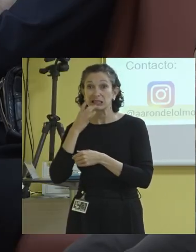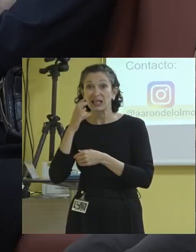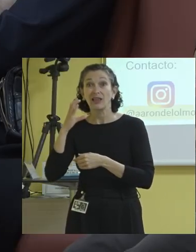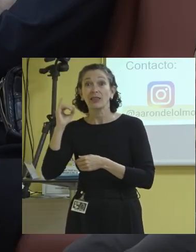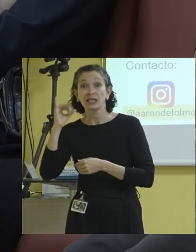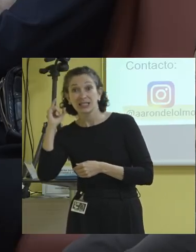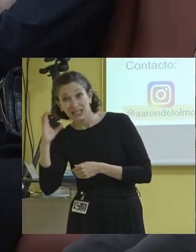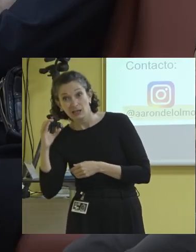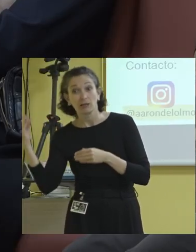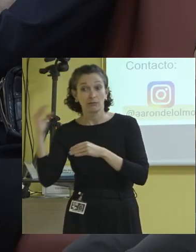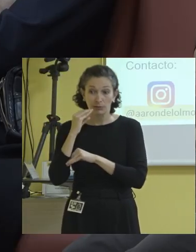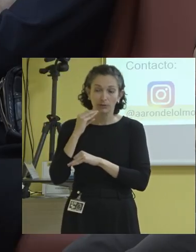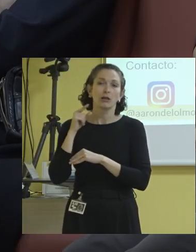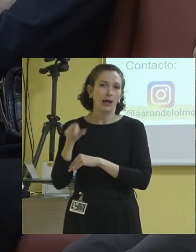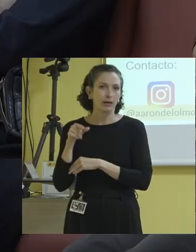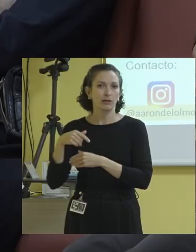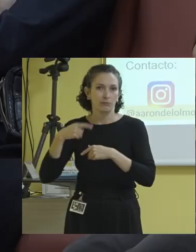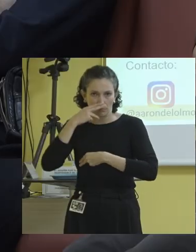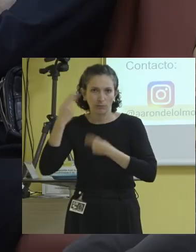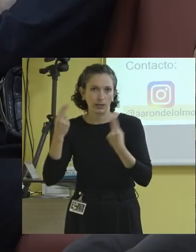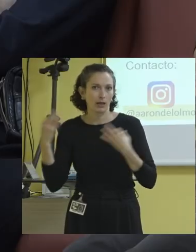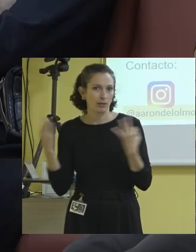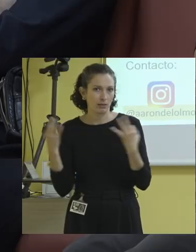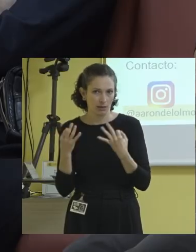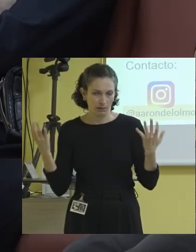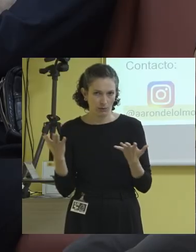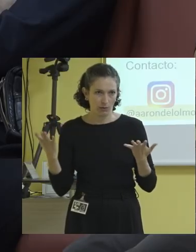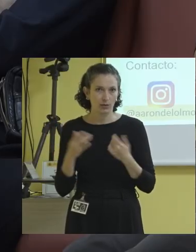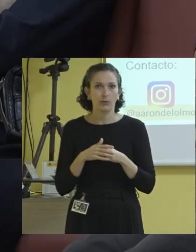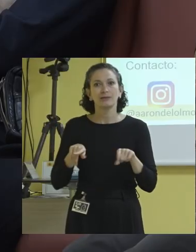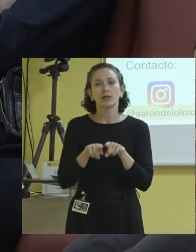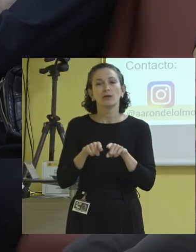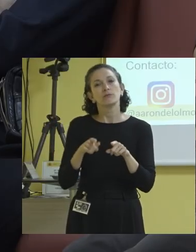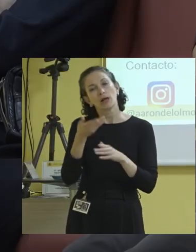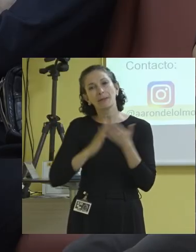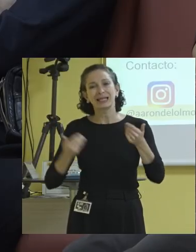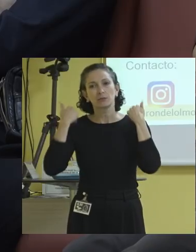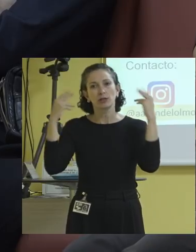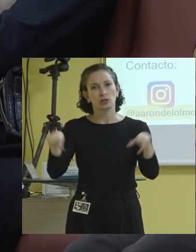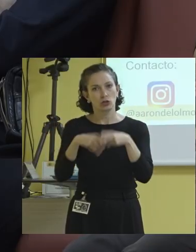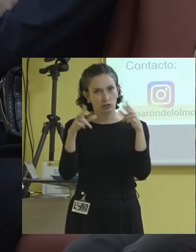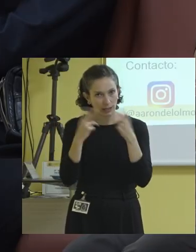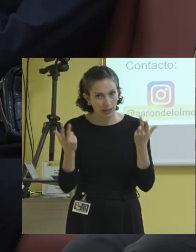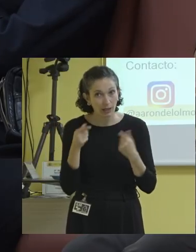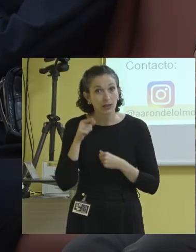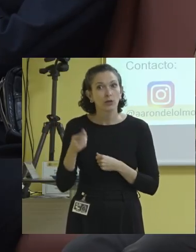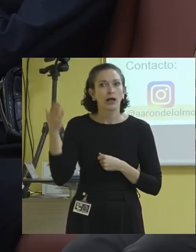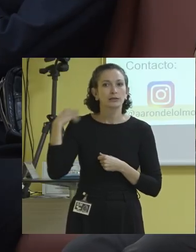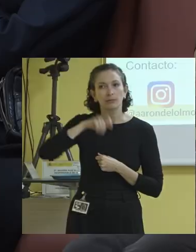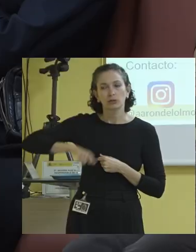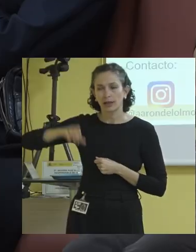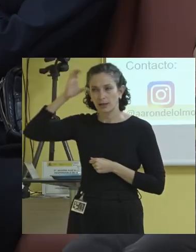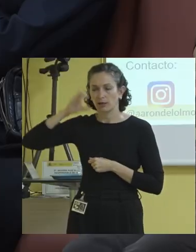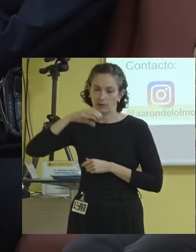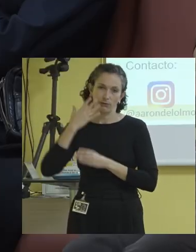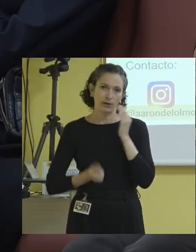CSIC. Entonces eso, por romper un poco la lanza de la ciencia, que esa es la parte de responsabilidad social. Exactamente, y que eso ha sido también fallo de los científicos, que en